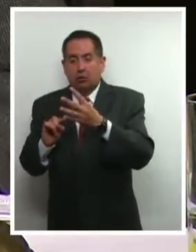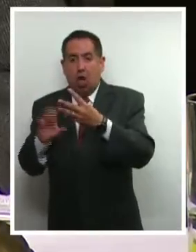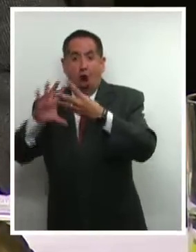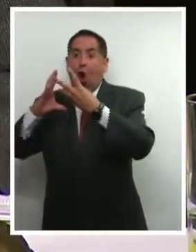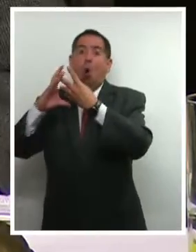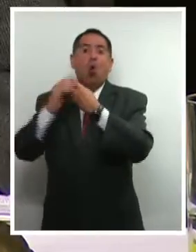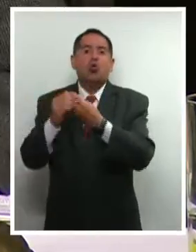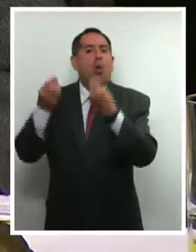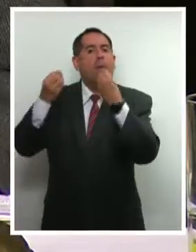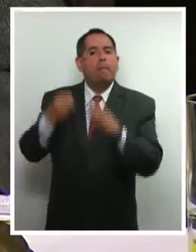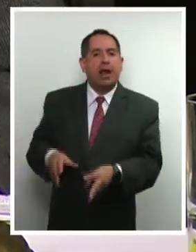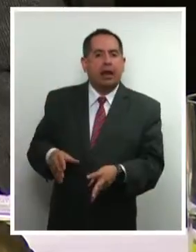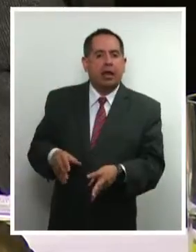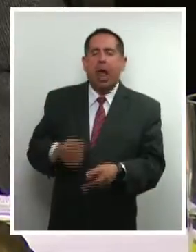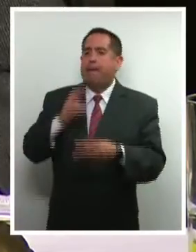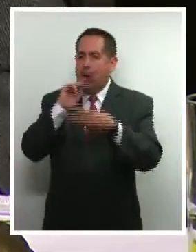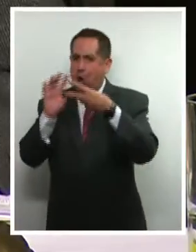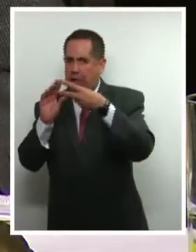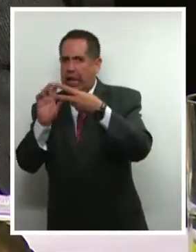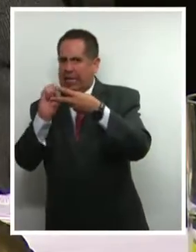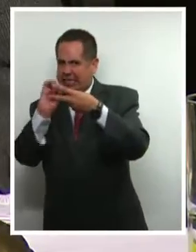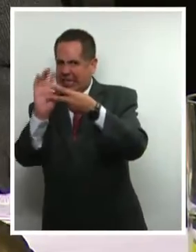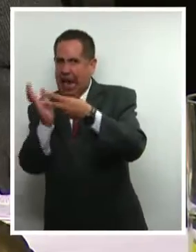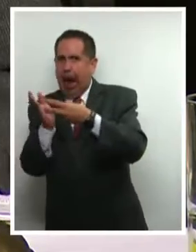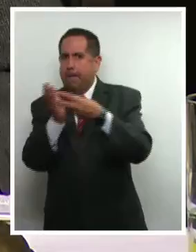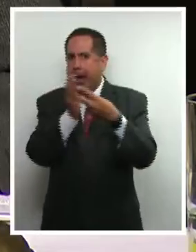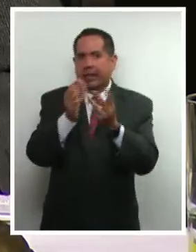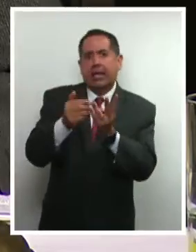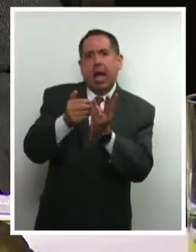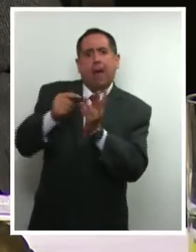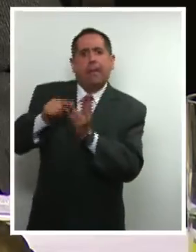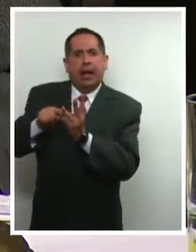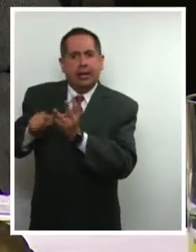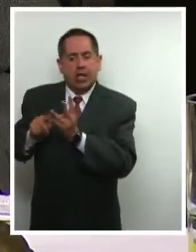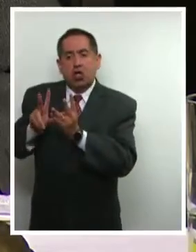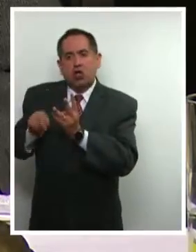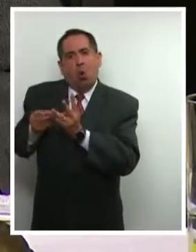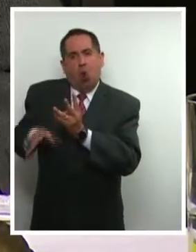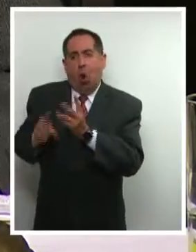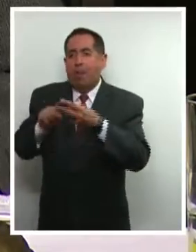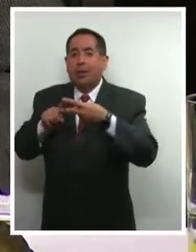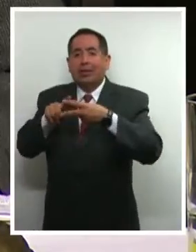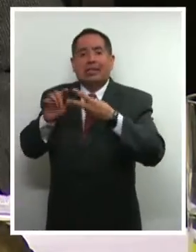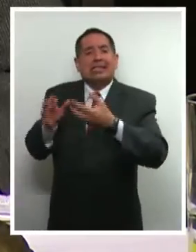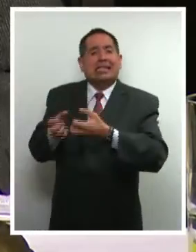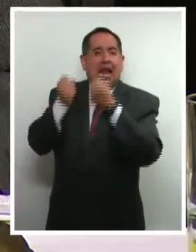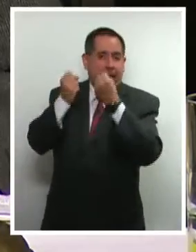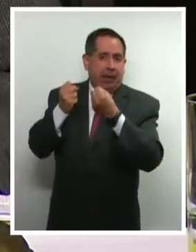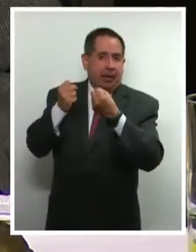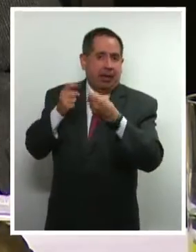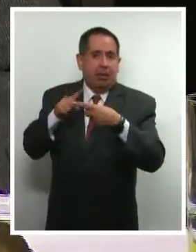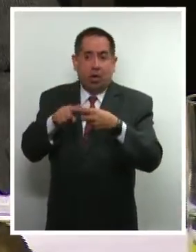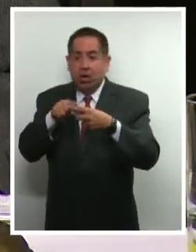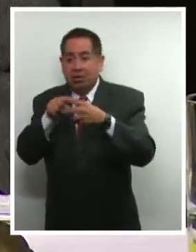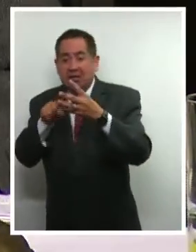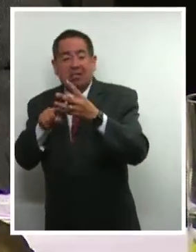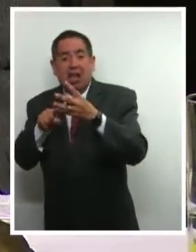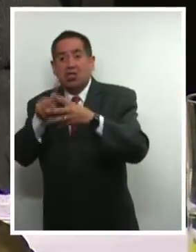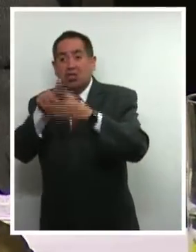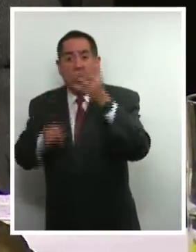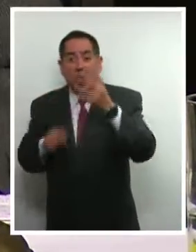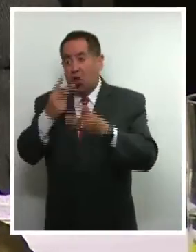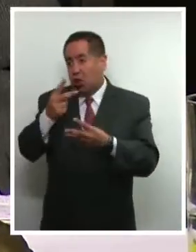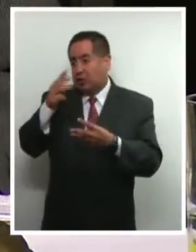de polarización lleven a que no se conforme la mayoría calificada en el